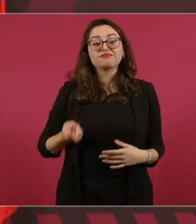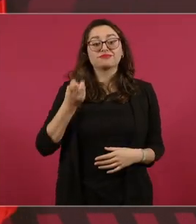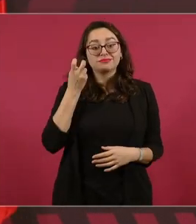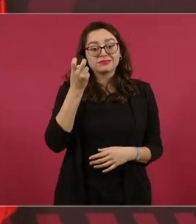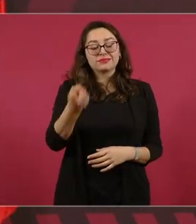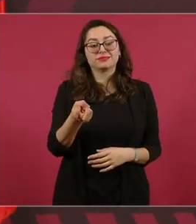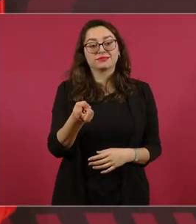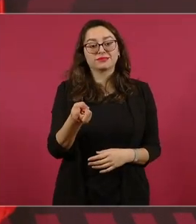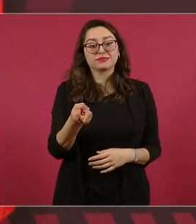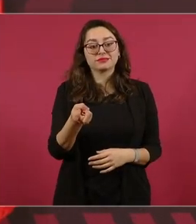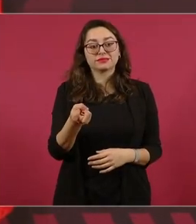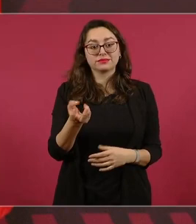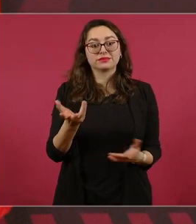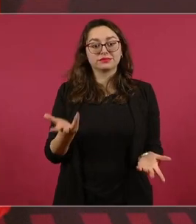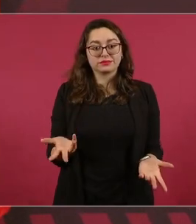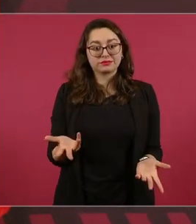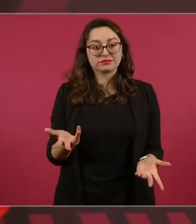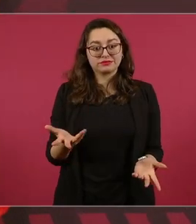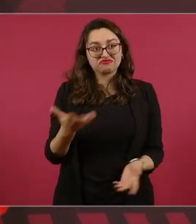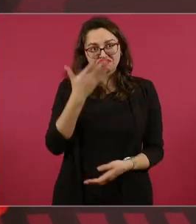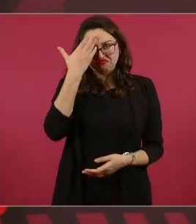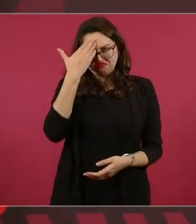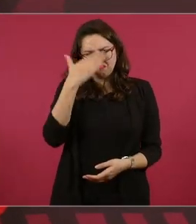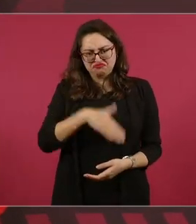sí sabemos que nos va a alcanzar,